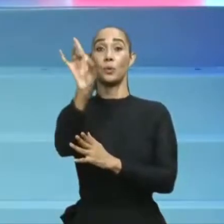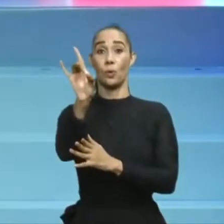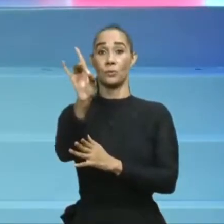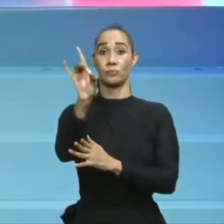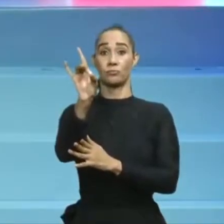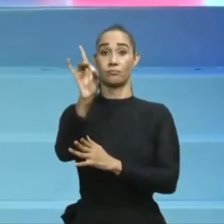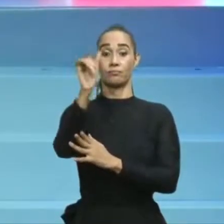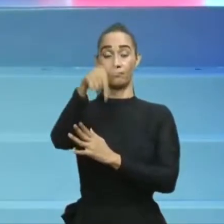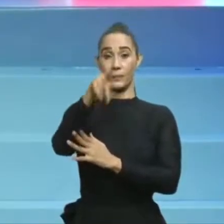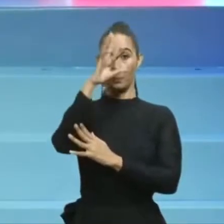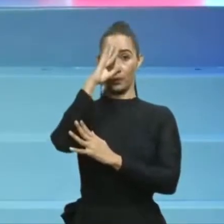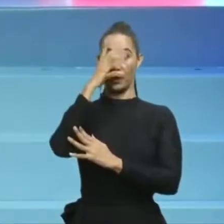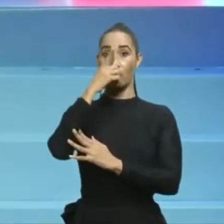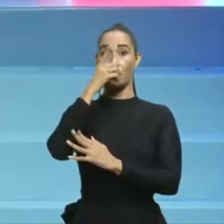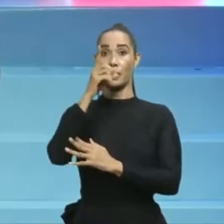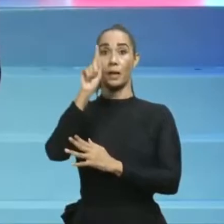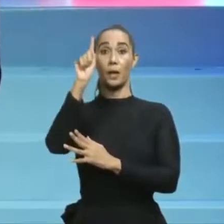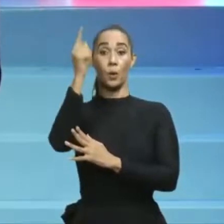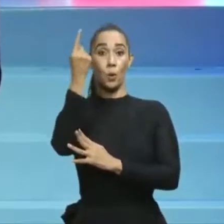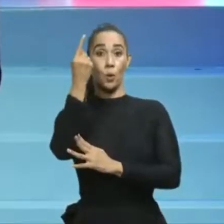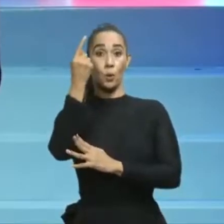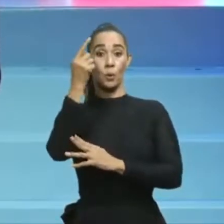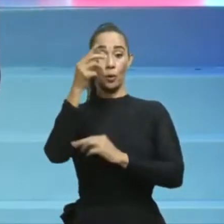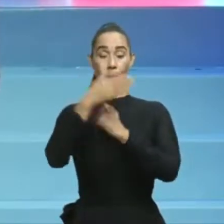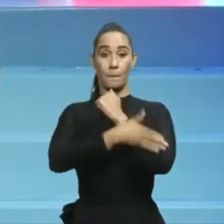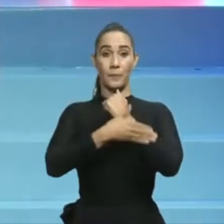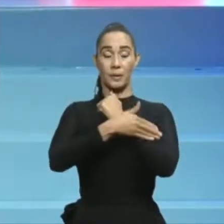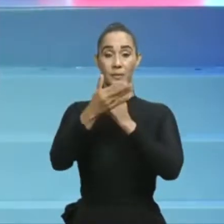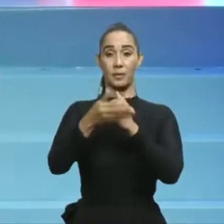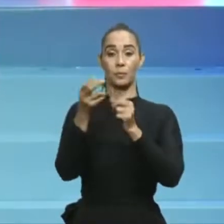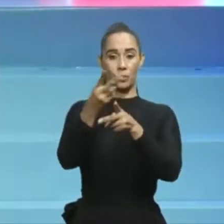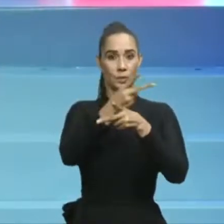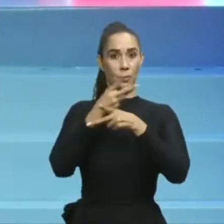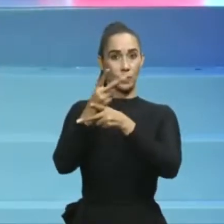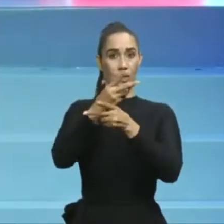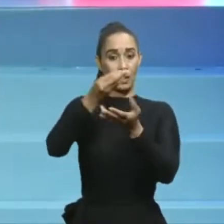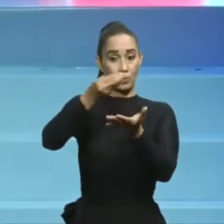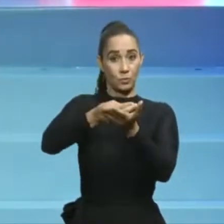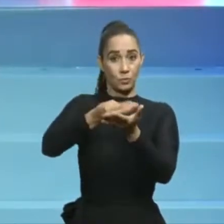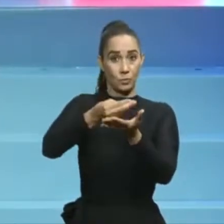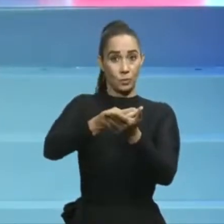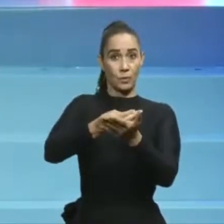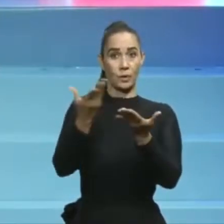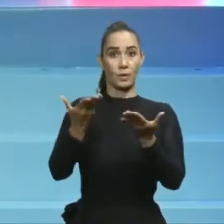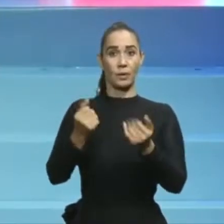uno de los pocos países del mundo que ha apreciado su moneda en todo este tiempo